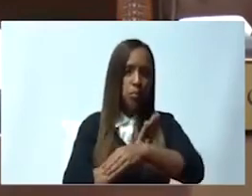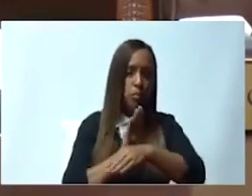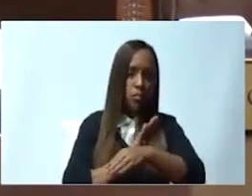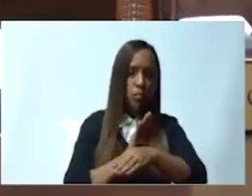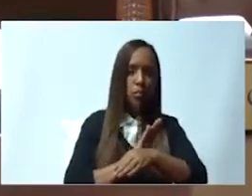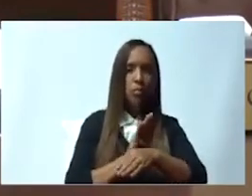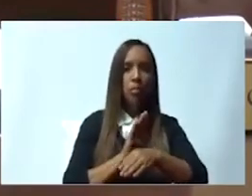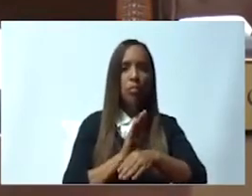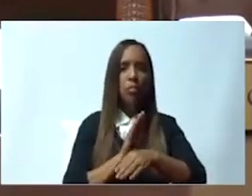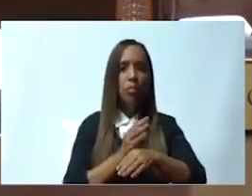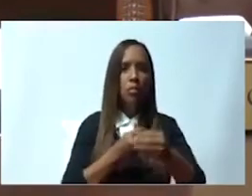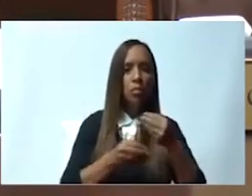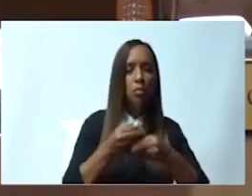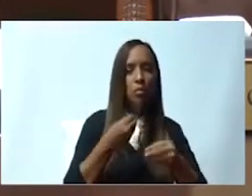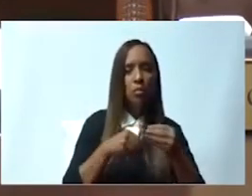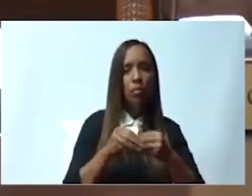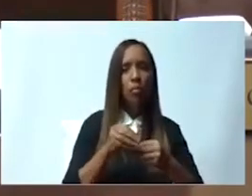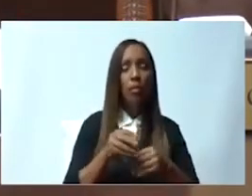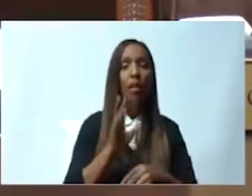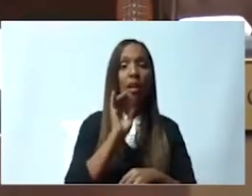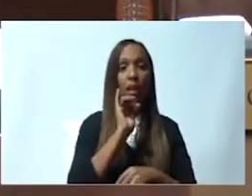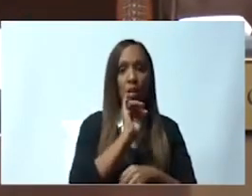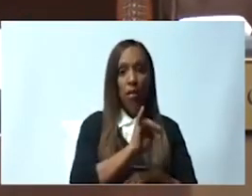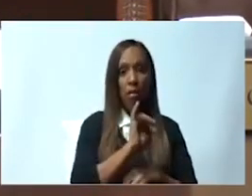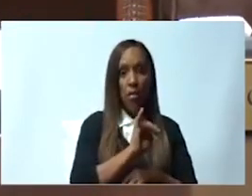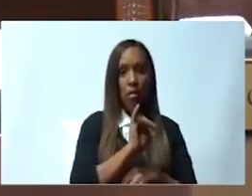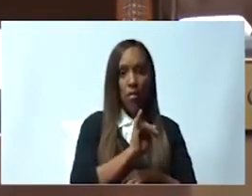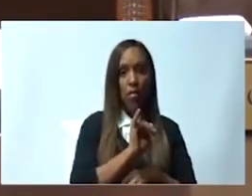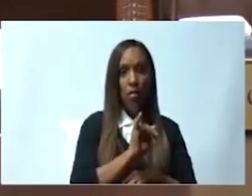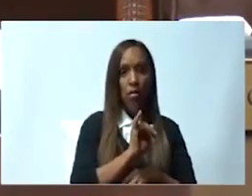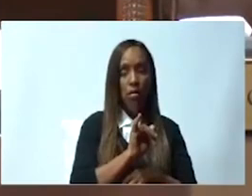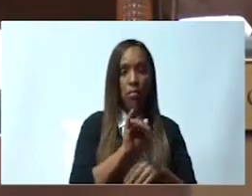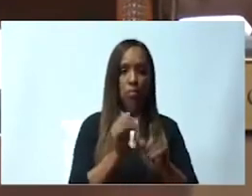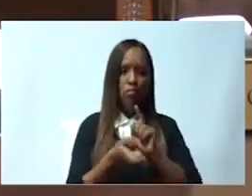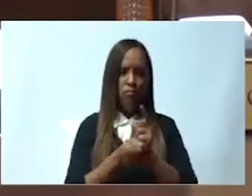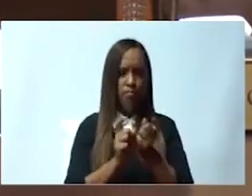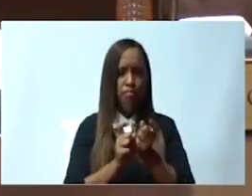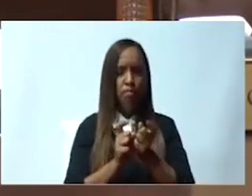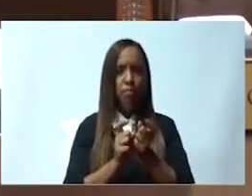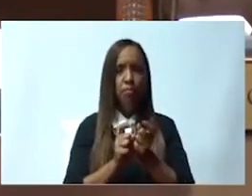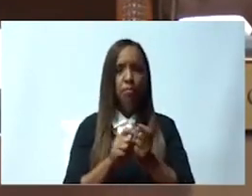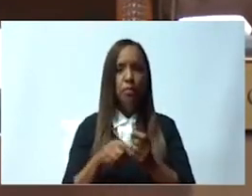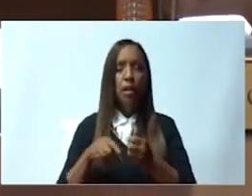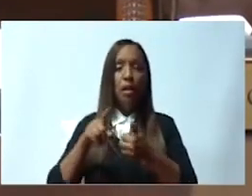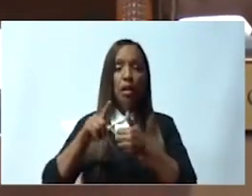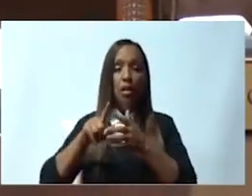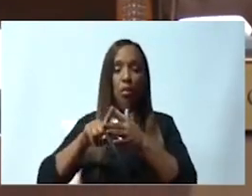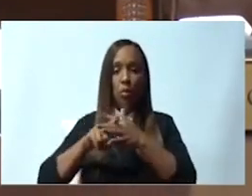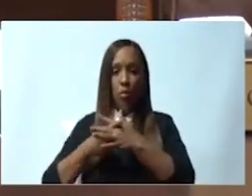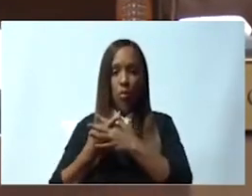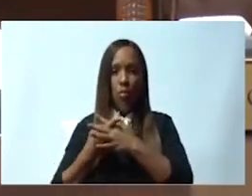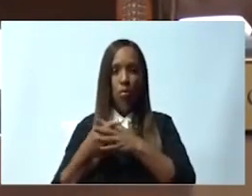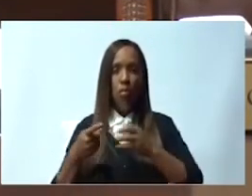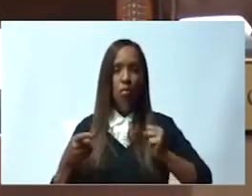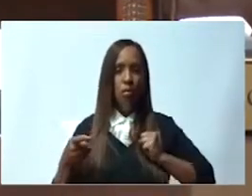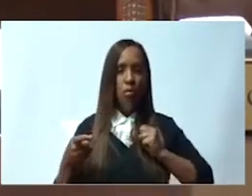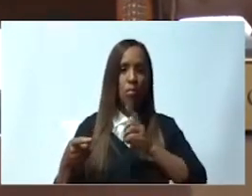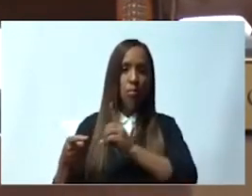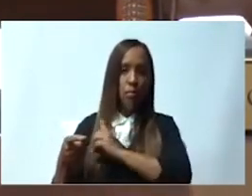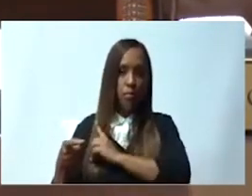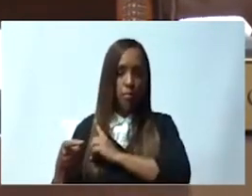en el Senado de la República, luego la proponente es la senadora Farideh Raful,